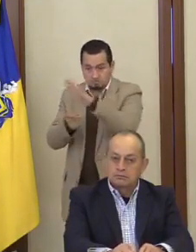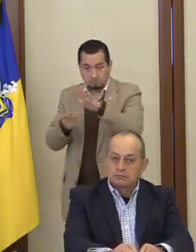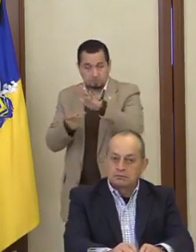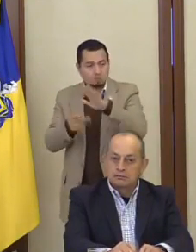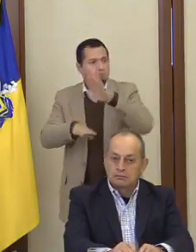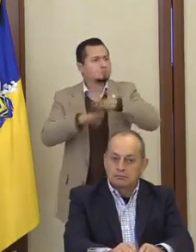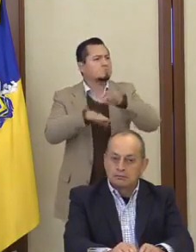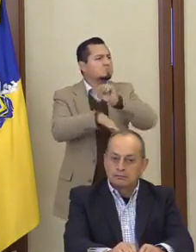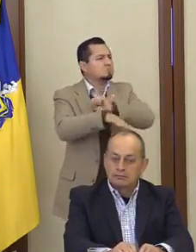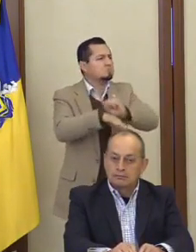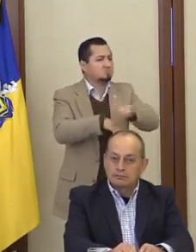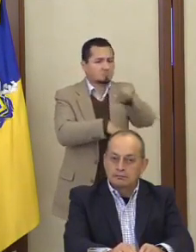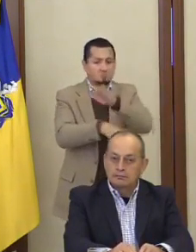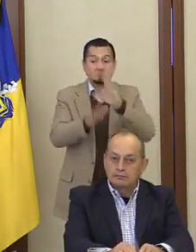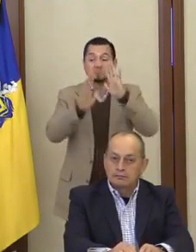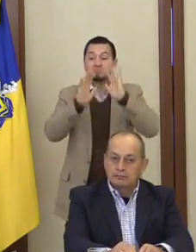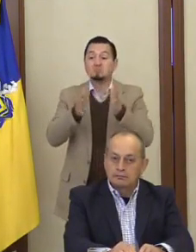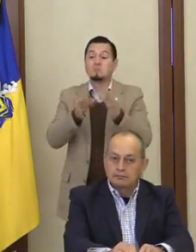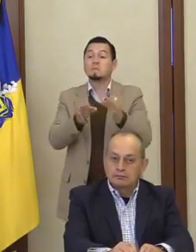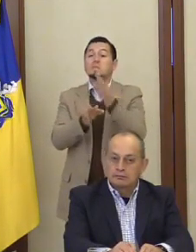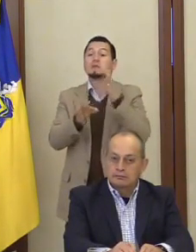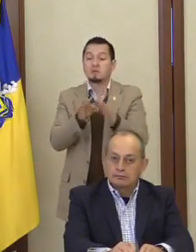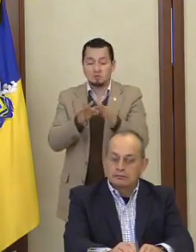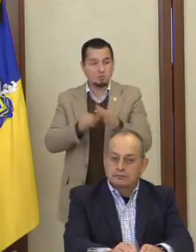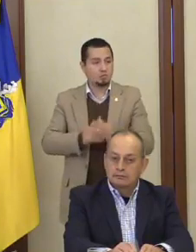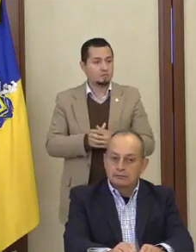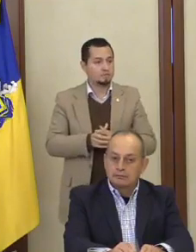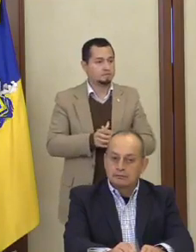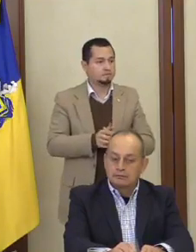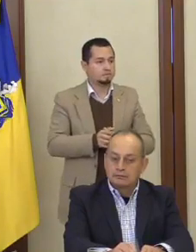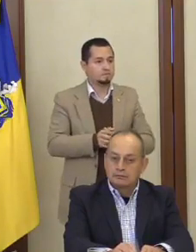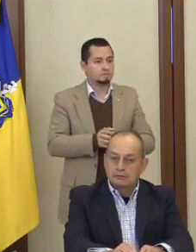y simple y sencillamente estamos listos para